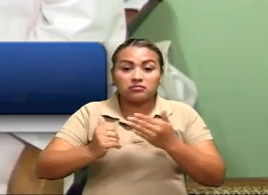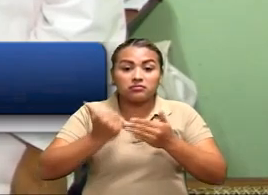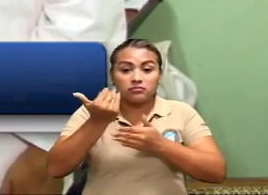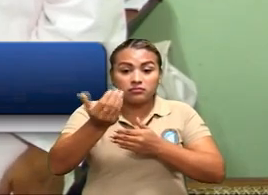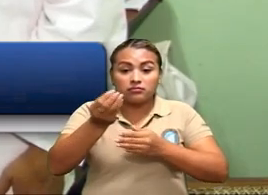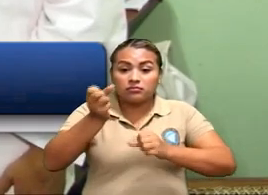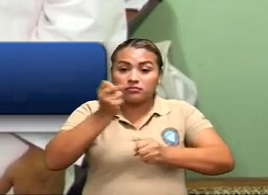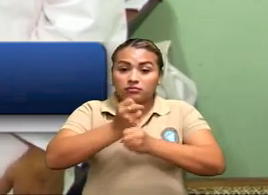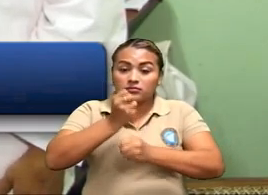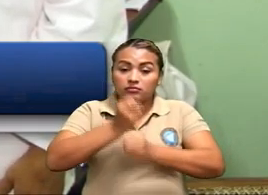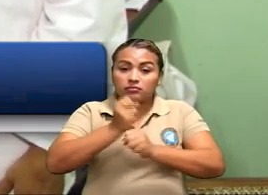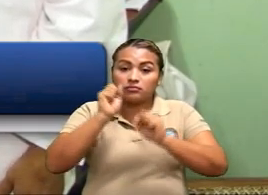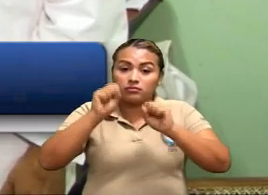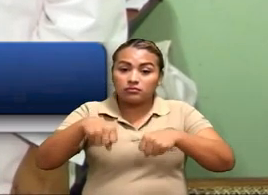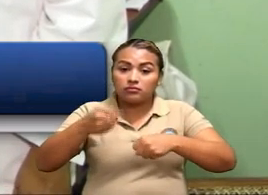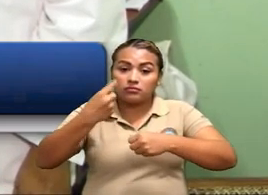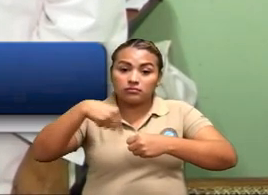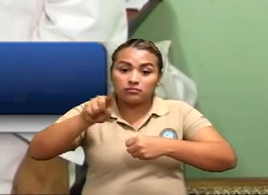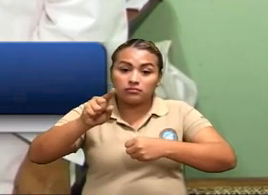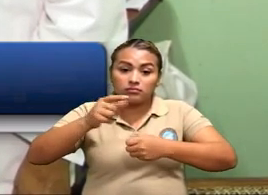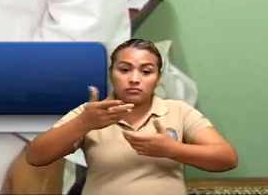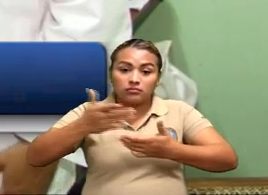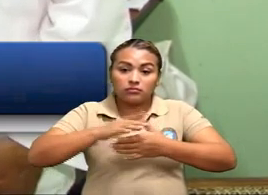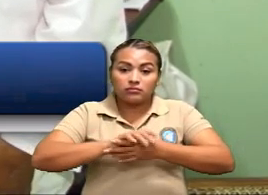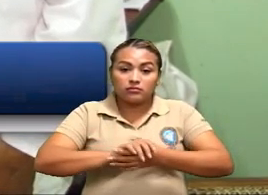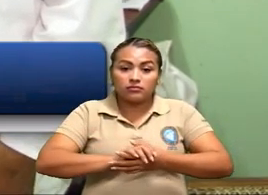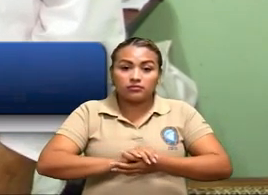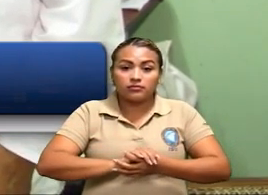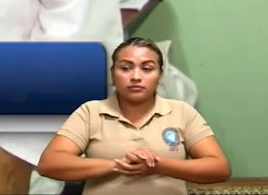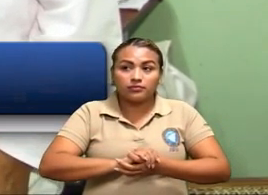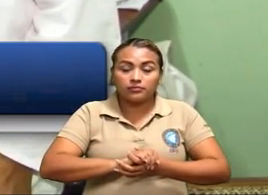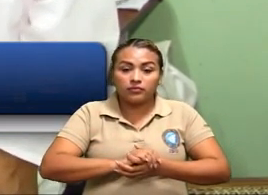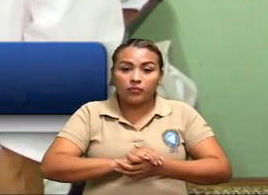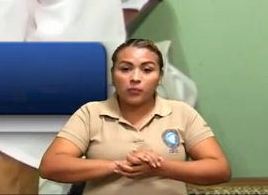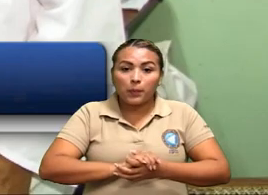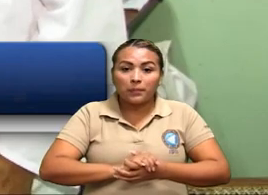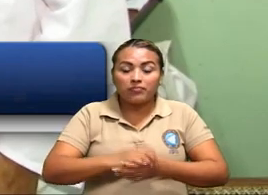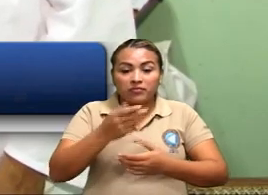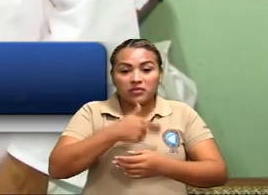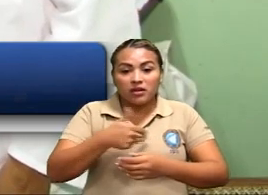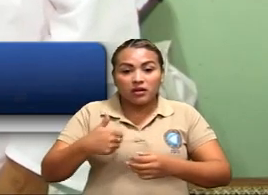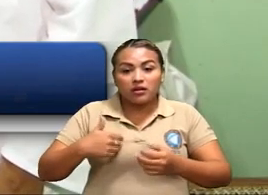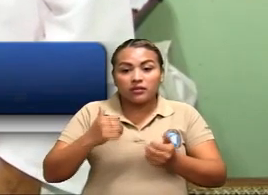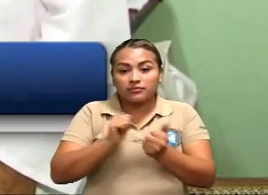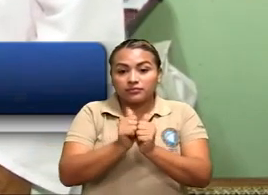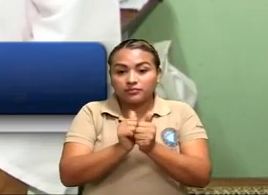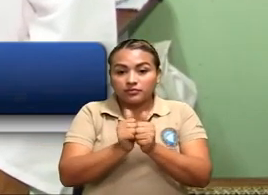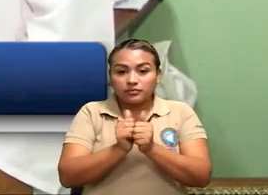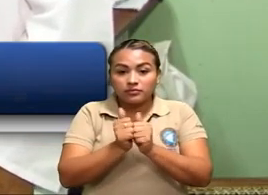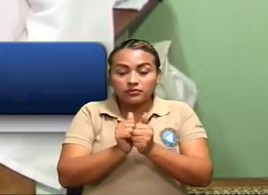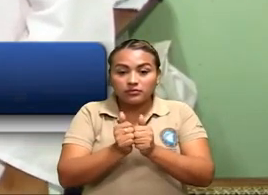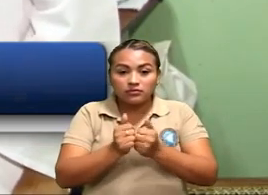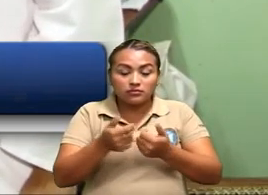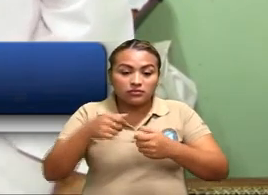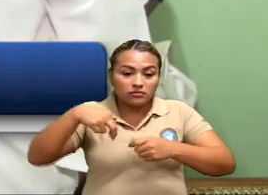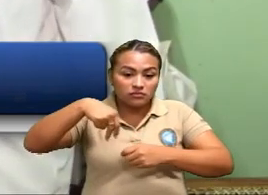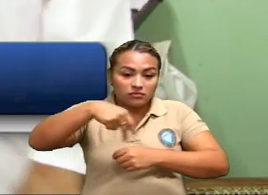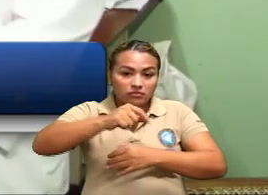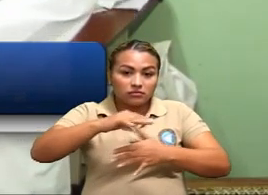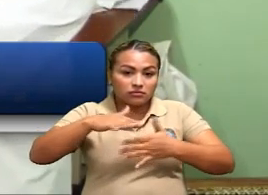trabajo, o la hora que uno tiene disponible, pues, ir a hacer unos ejercicios o simplemente caminar. Pues.